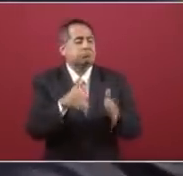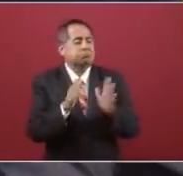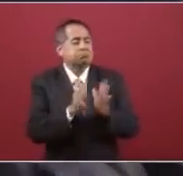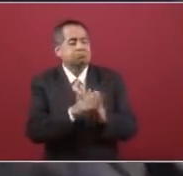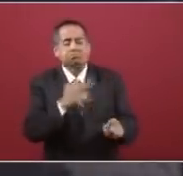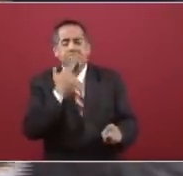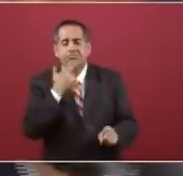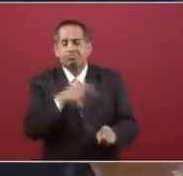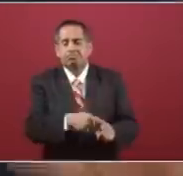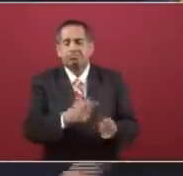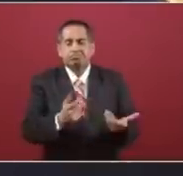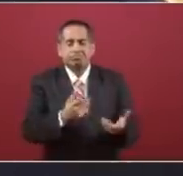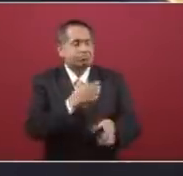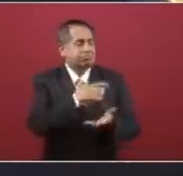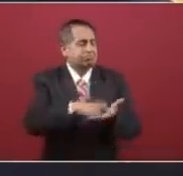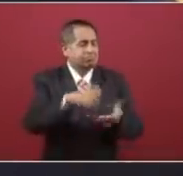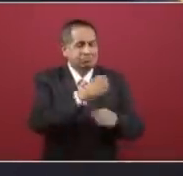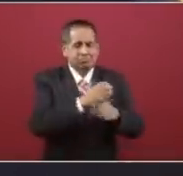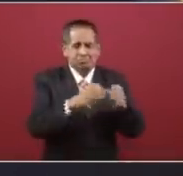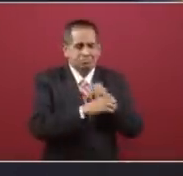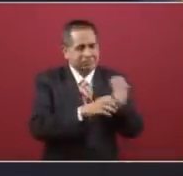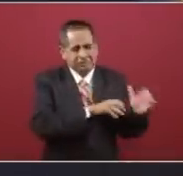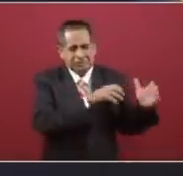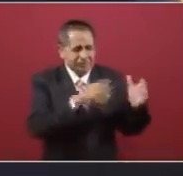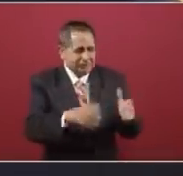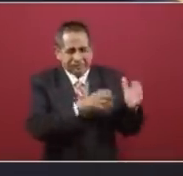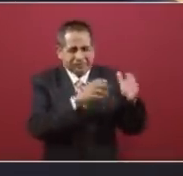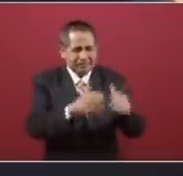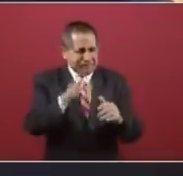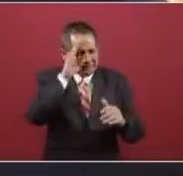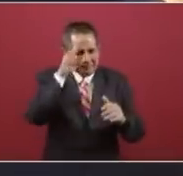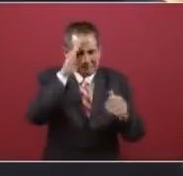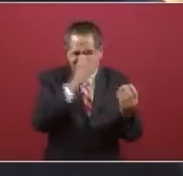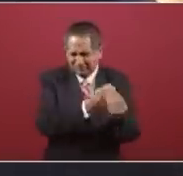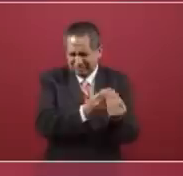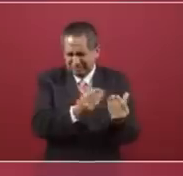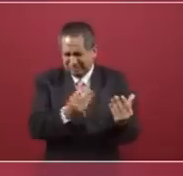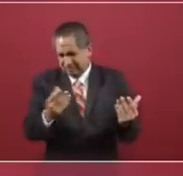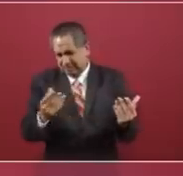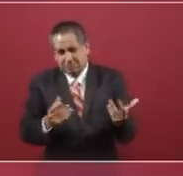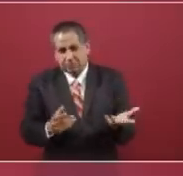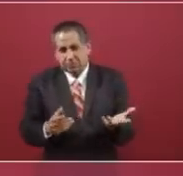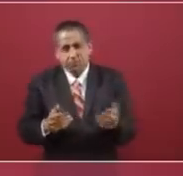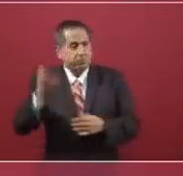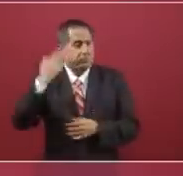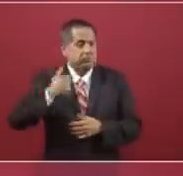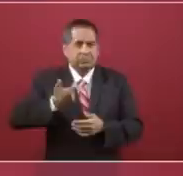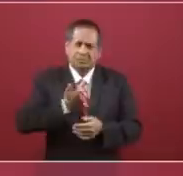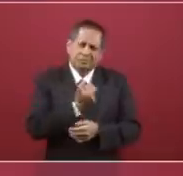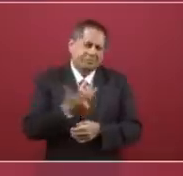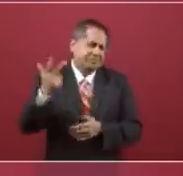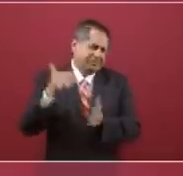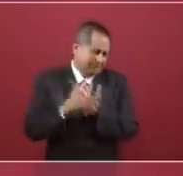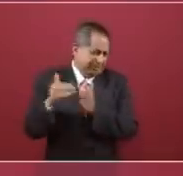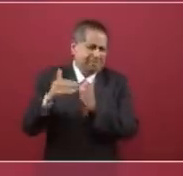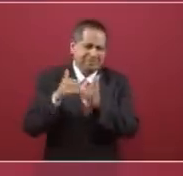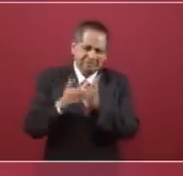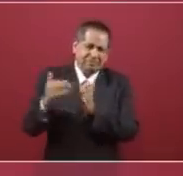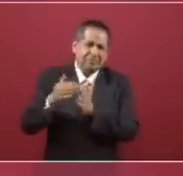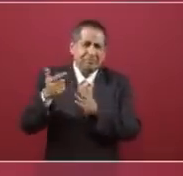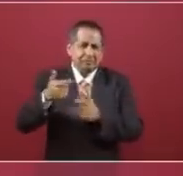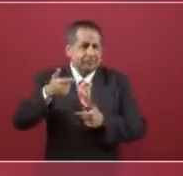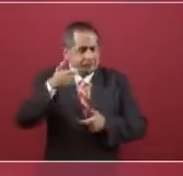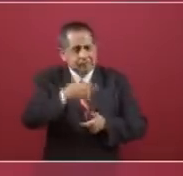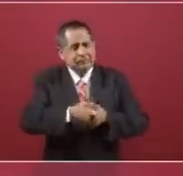de aparatos electrónicos eh que han costado miles de millones de